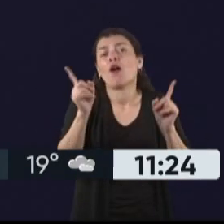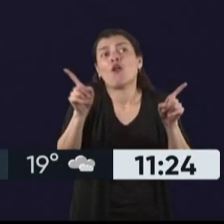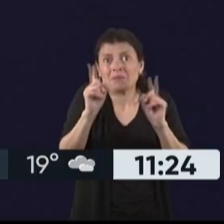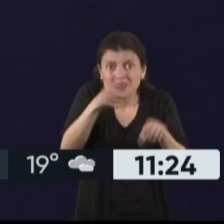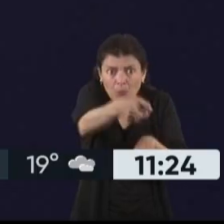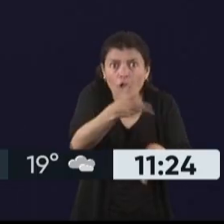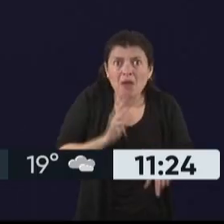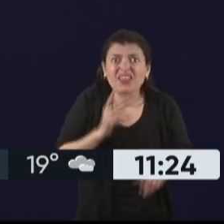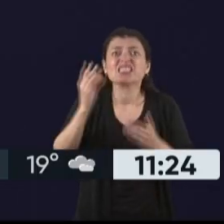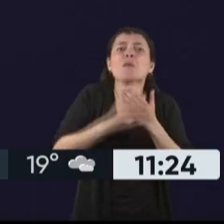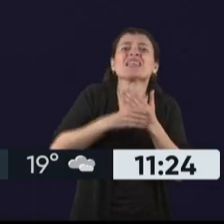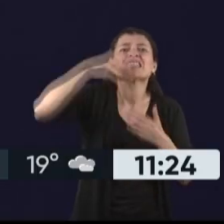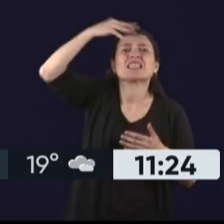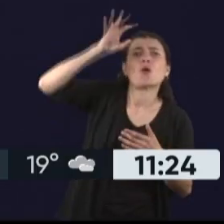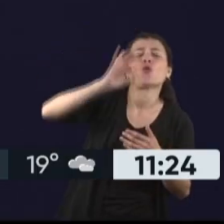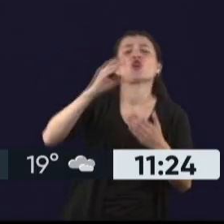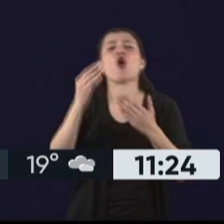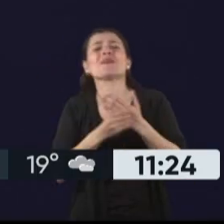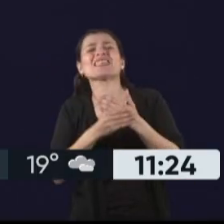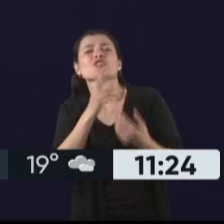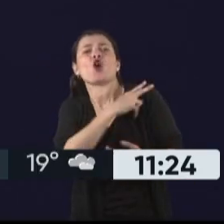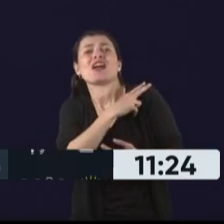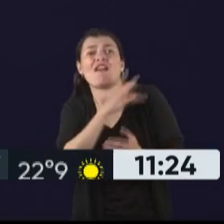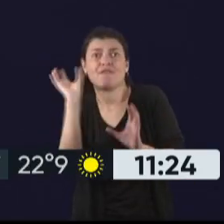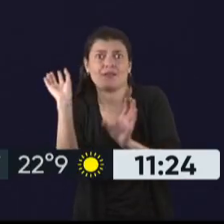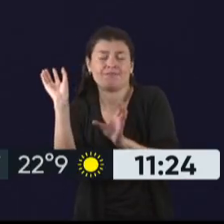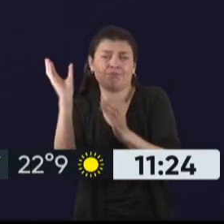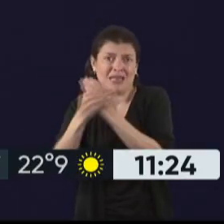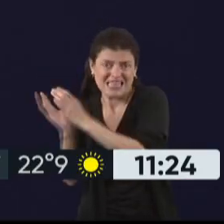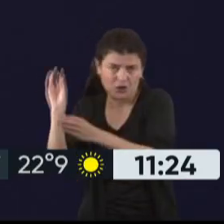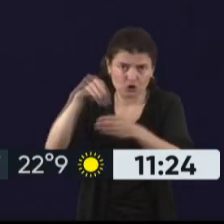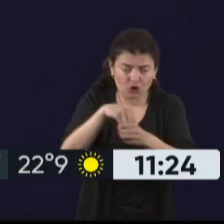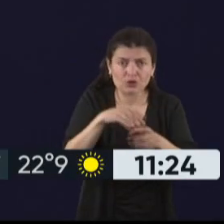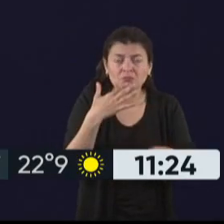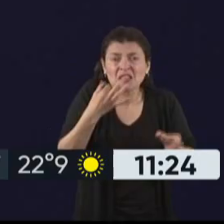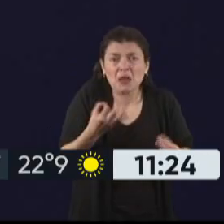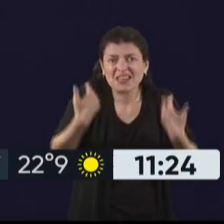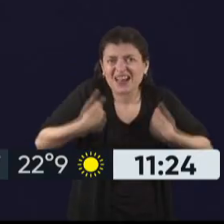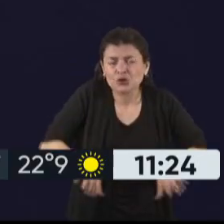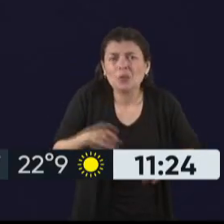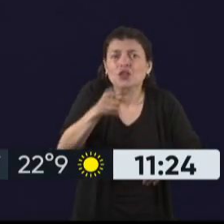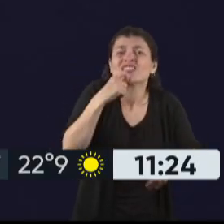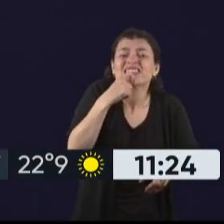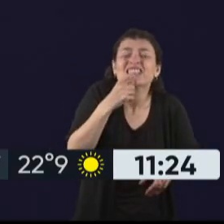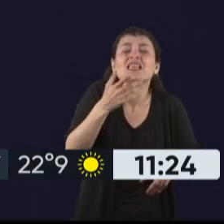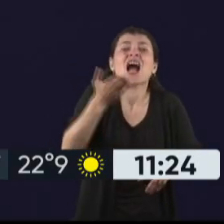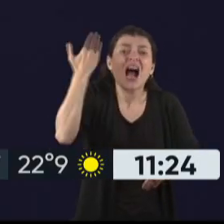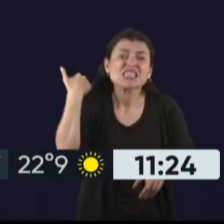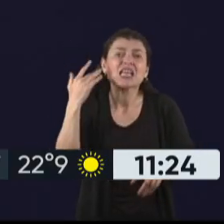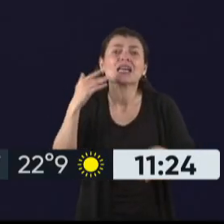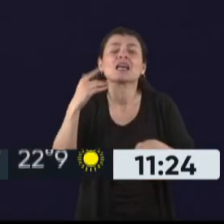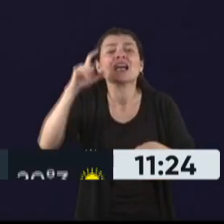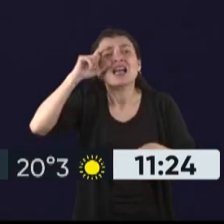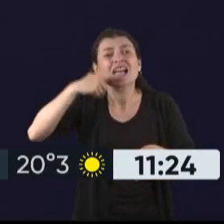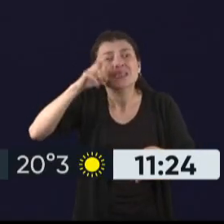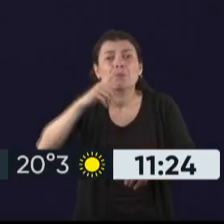como el doctor Francos, era precisamente eso, que si no había cuestiones que no habían sido respondidas,